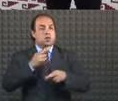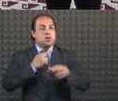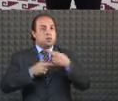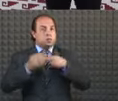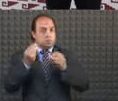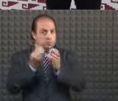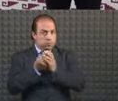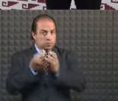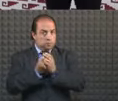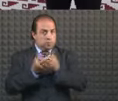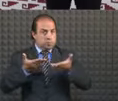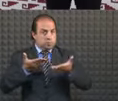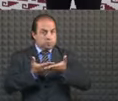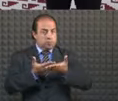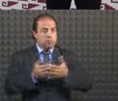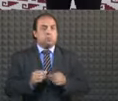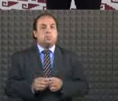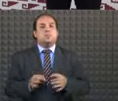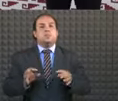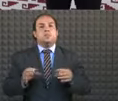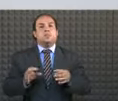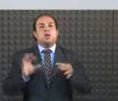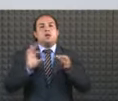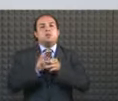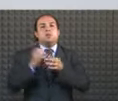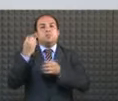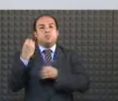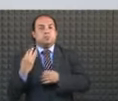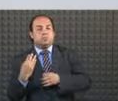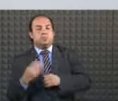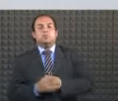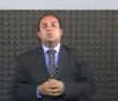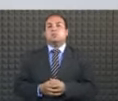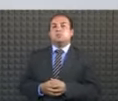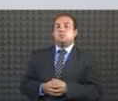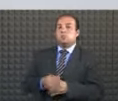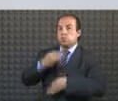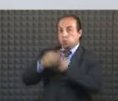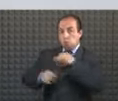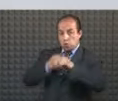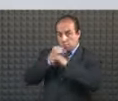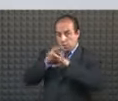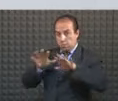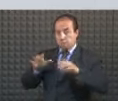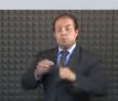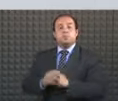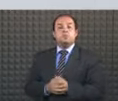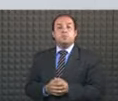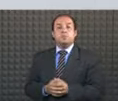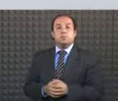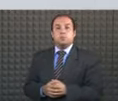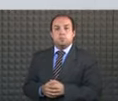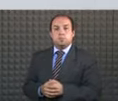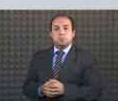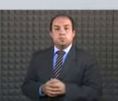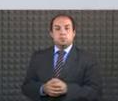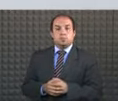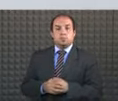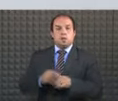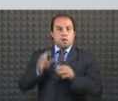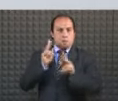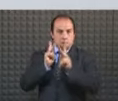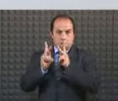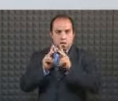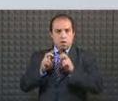a clases y la adaptación del semáforo. Sí, sobre todo lo que se informó y se puso ahí sobre la